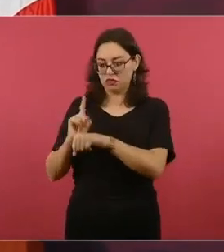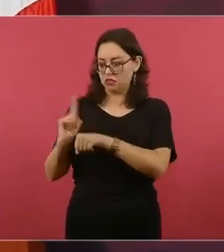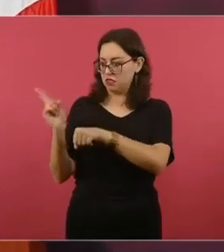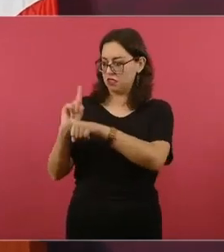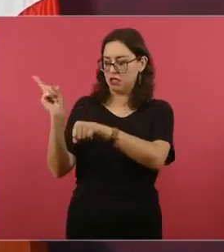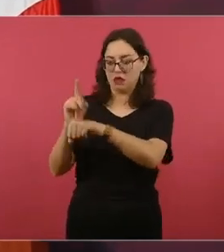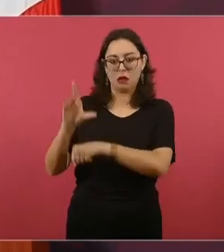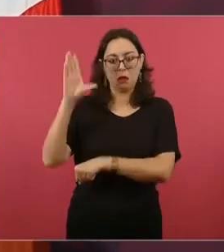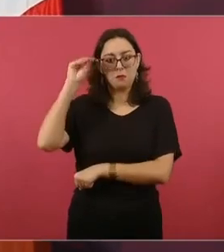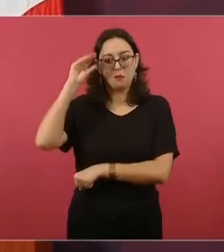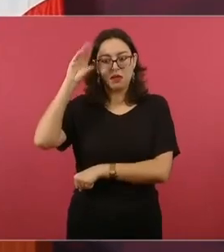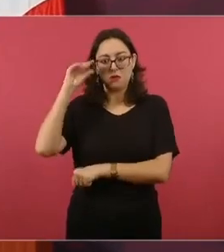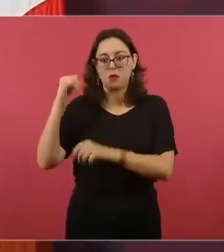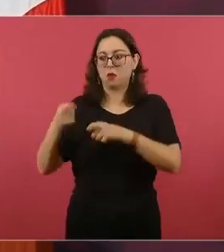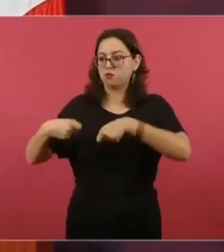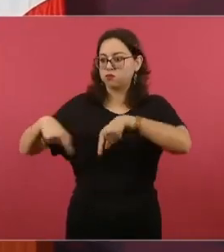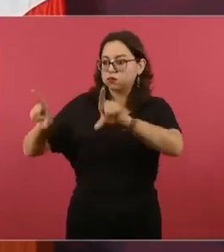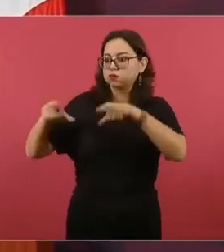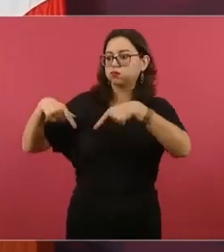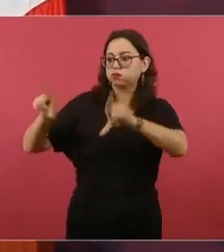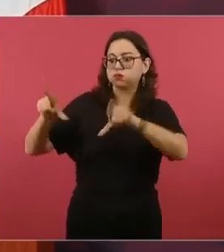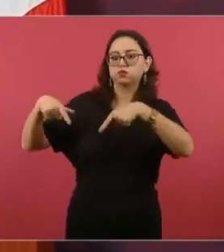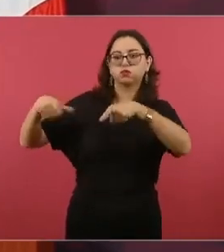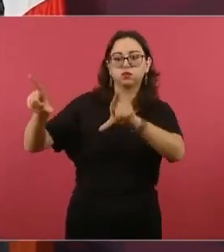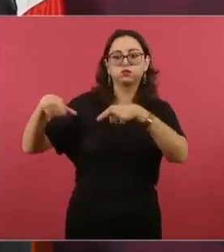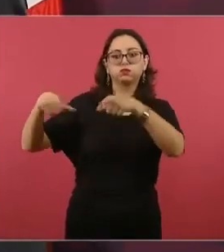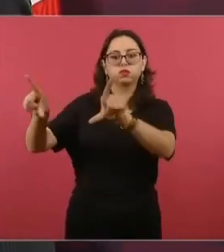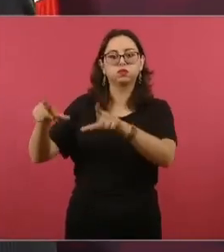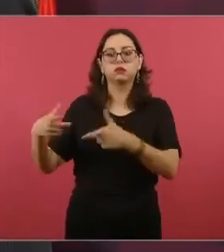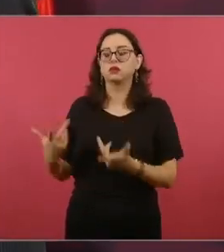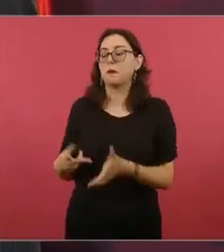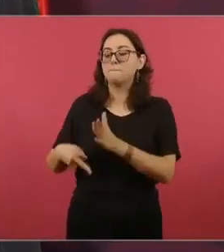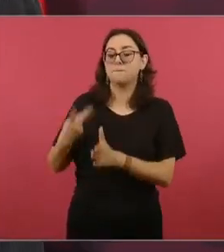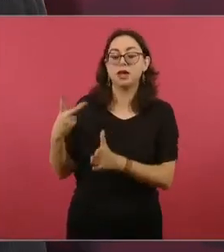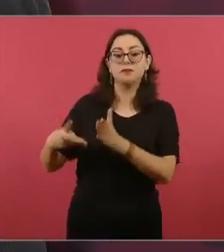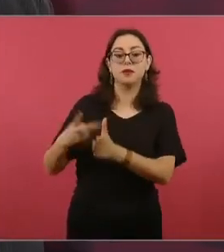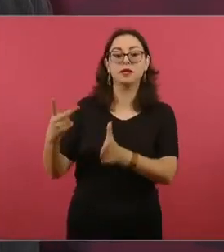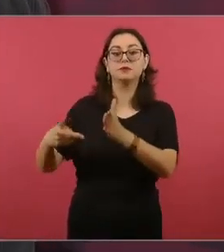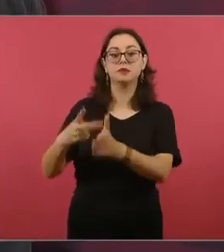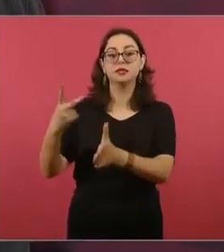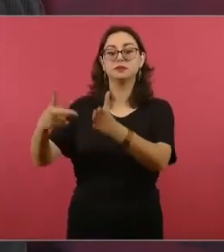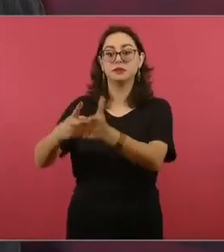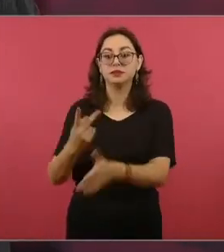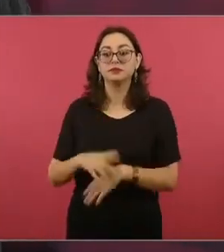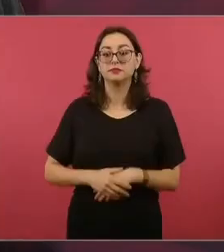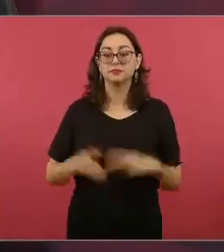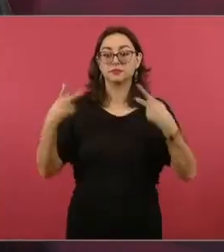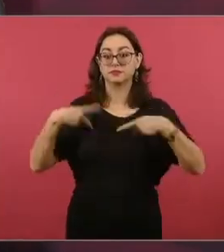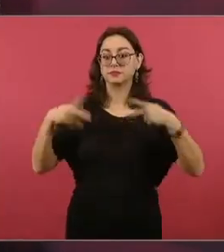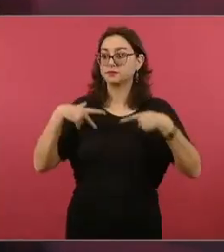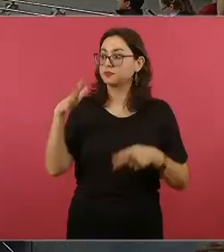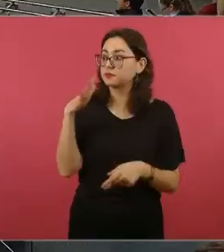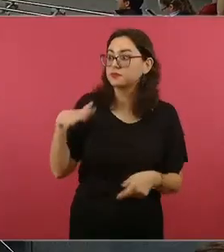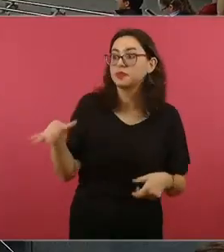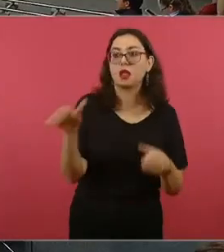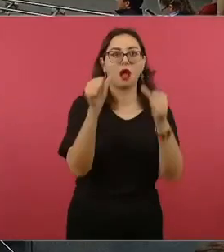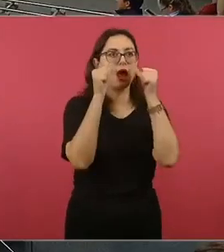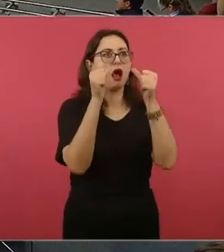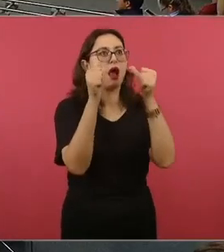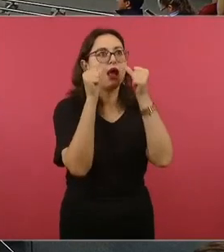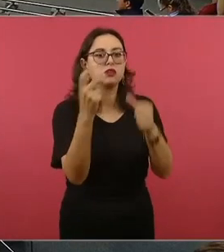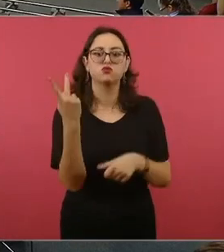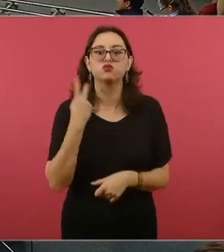que transmite en vivo en YouTube para mantener a la población informada cotidianamente sobre los acontecimientos del país y las posturas de su